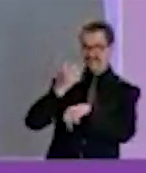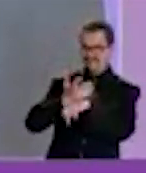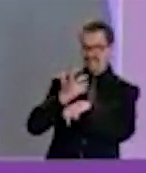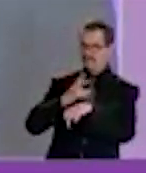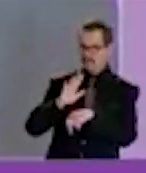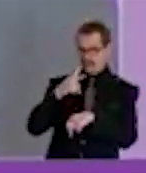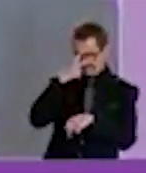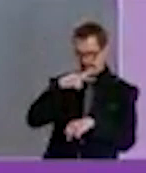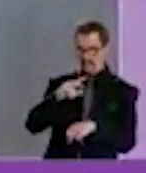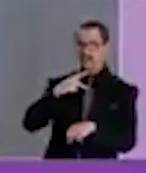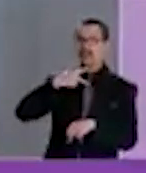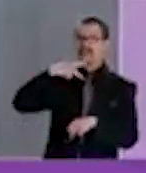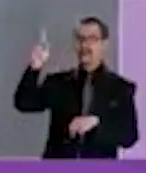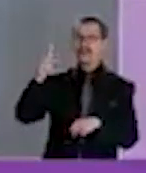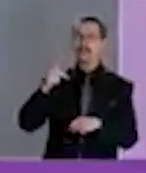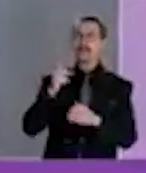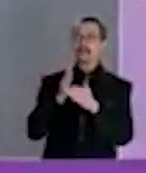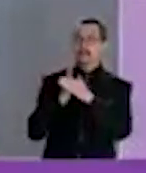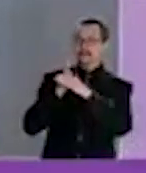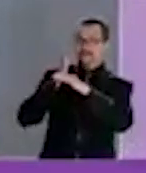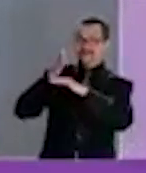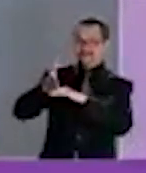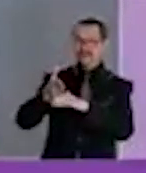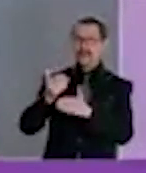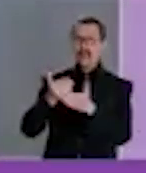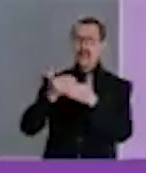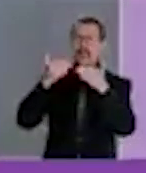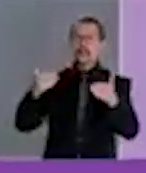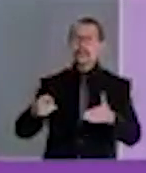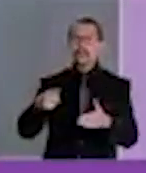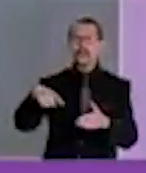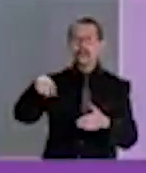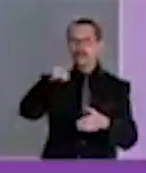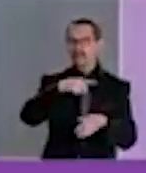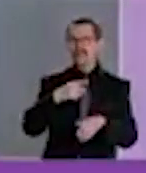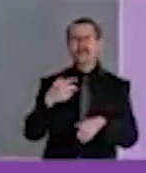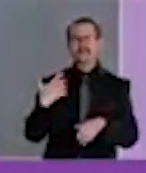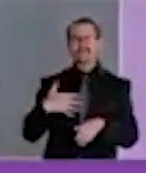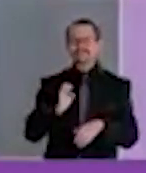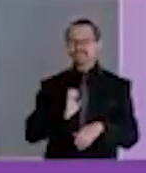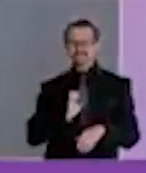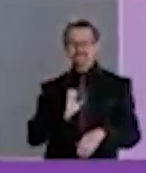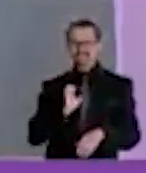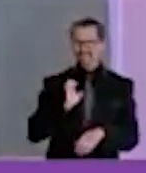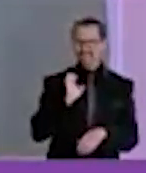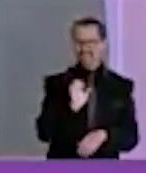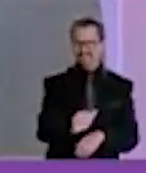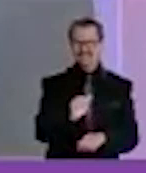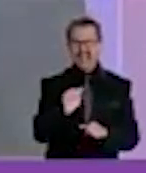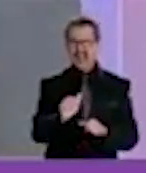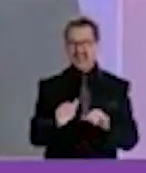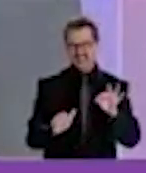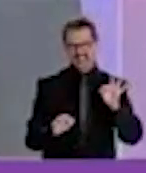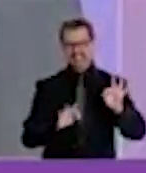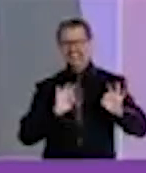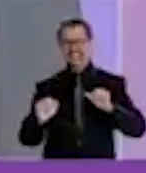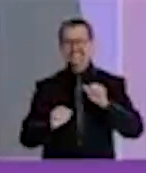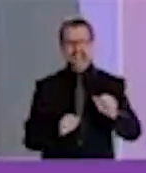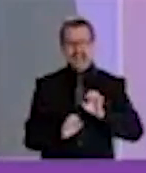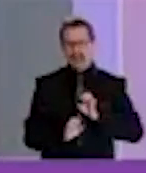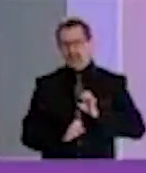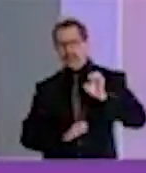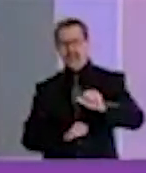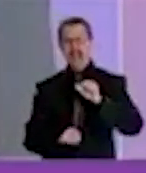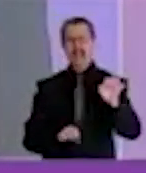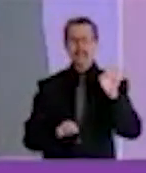víctimas hoy en día de todo el odio que desafortunadamente ya enraizó 8 raíz en tantos corazones de tantos estadounidenses